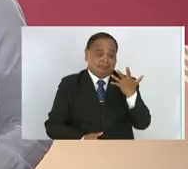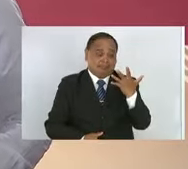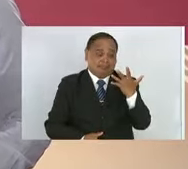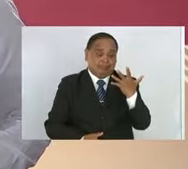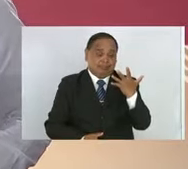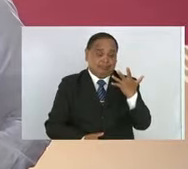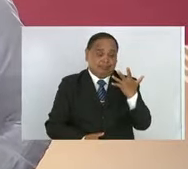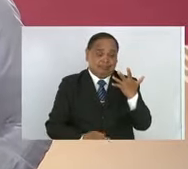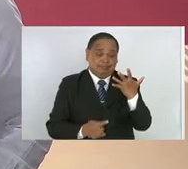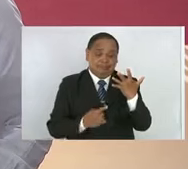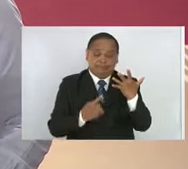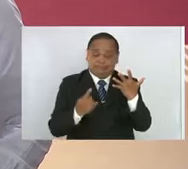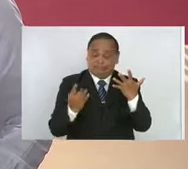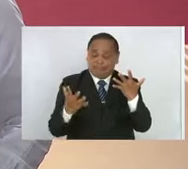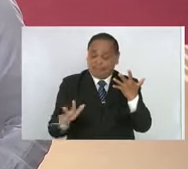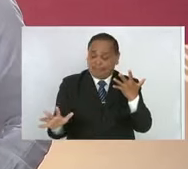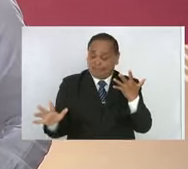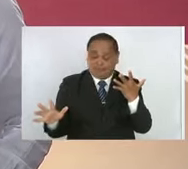9 aceptaban,